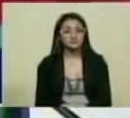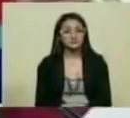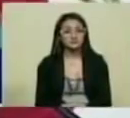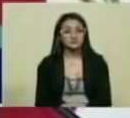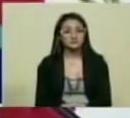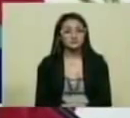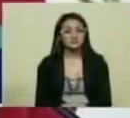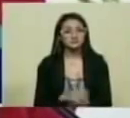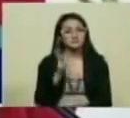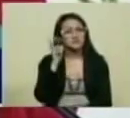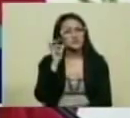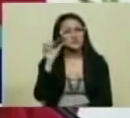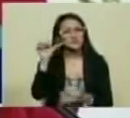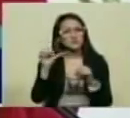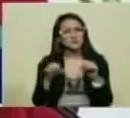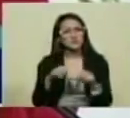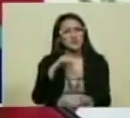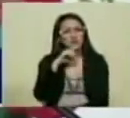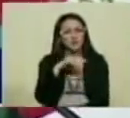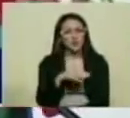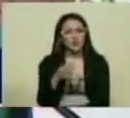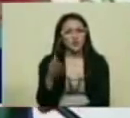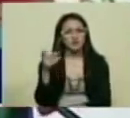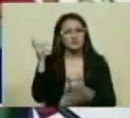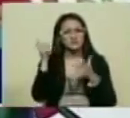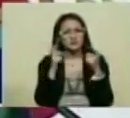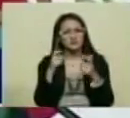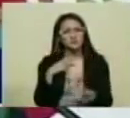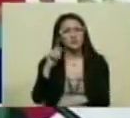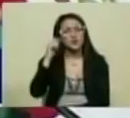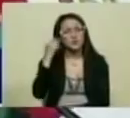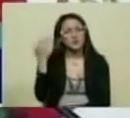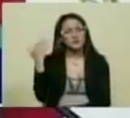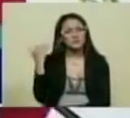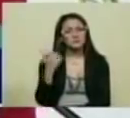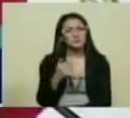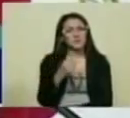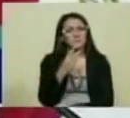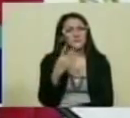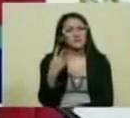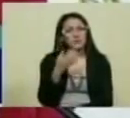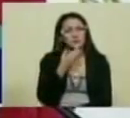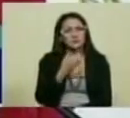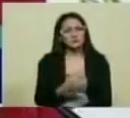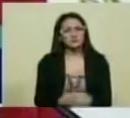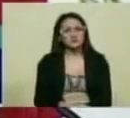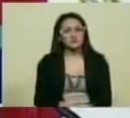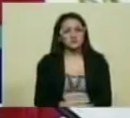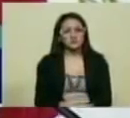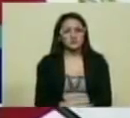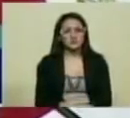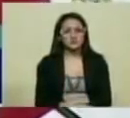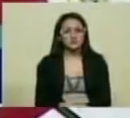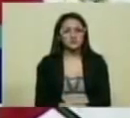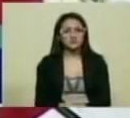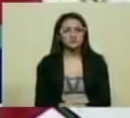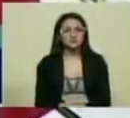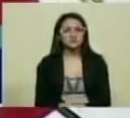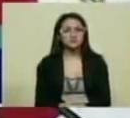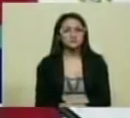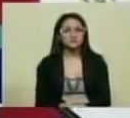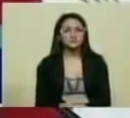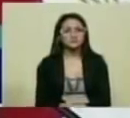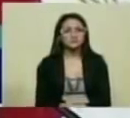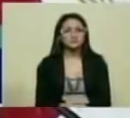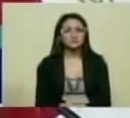escuchamos las historias de nuestro comandante. Y recuerdo un día, 24 de diciembre. 24 de diciembre,